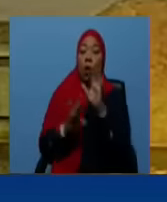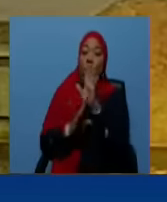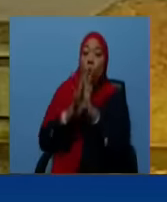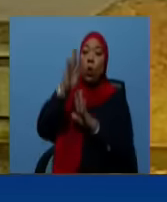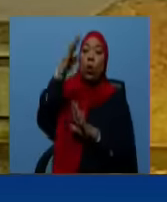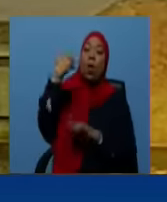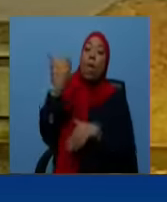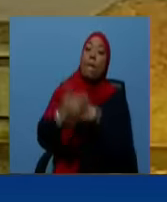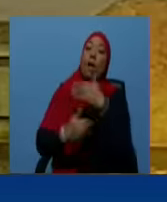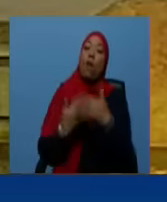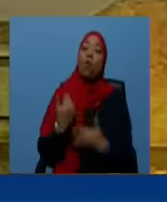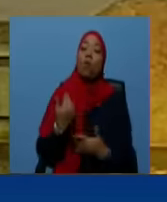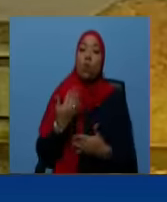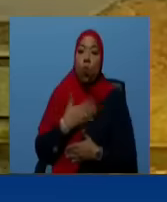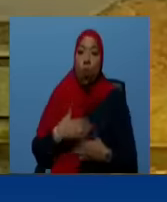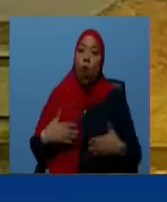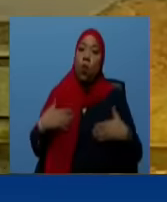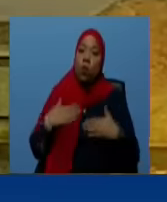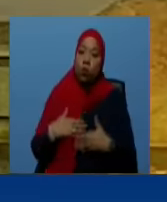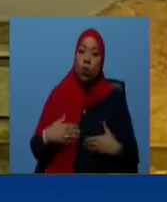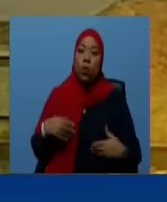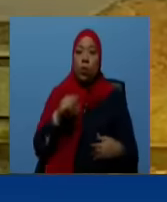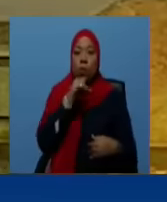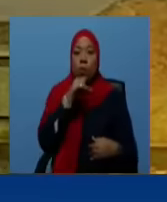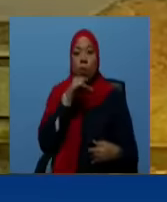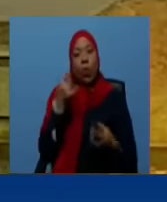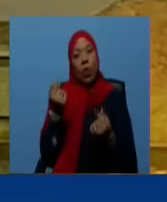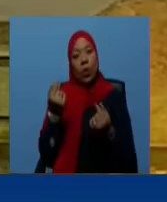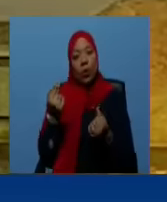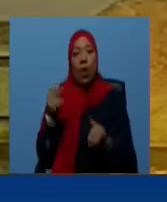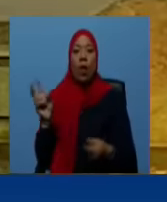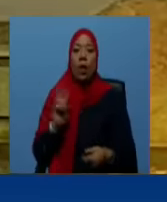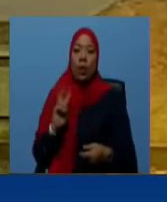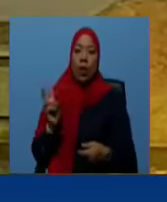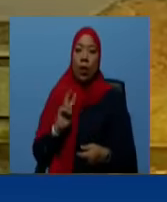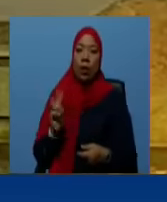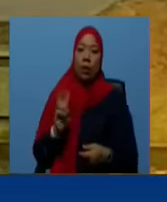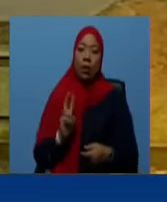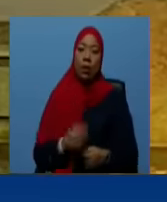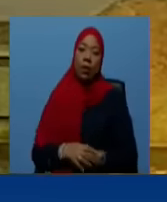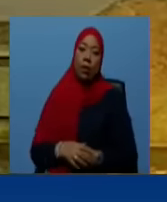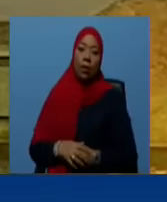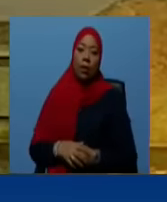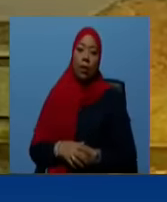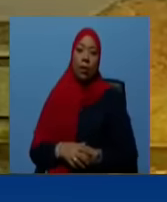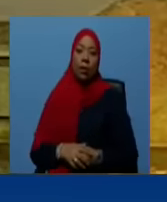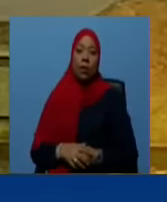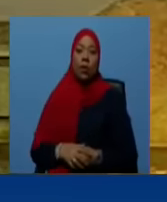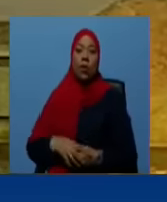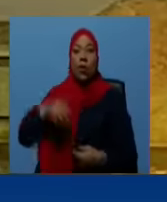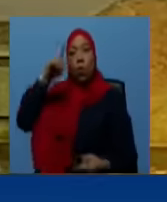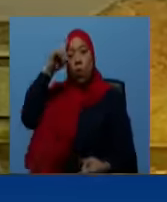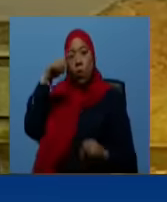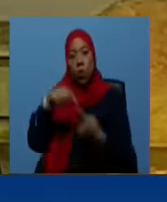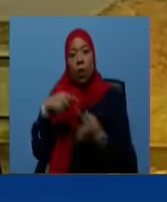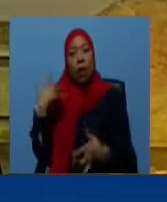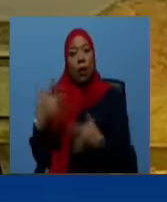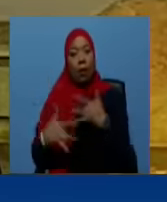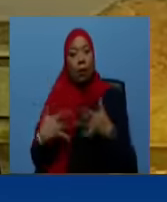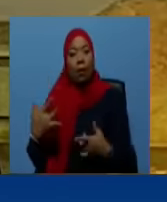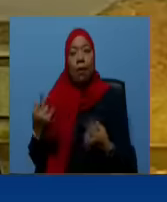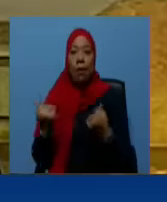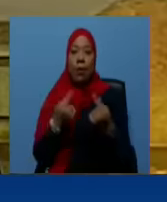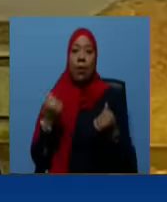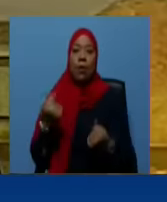el avance pleno del crecimiento económico real y el logro de los primeros elementos de